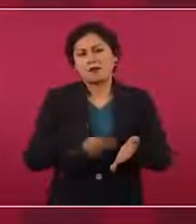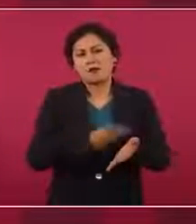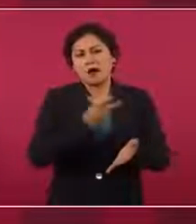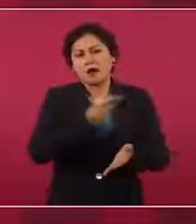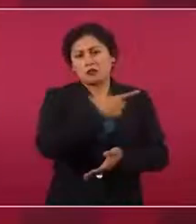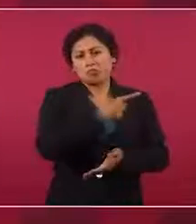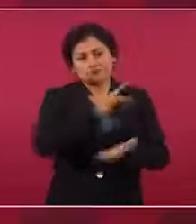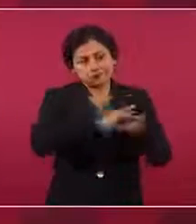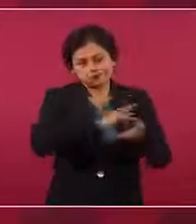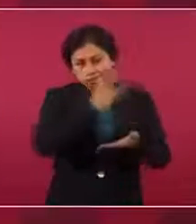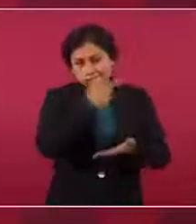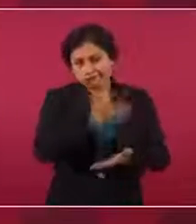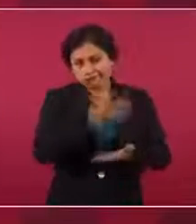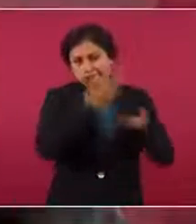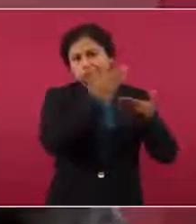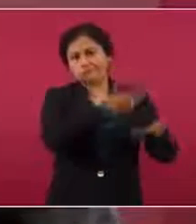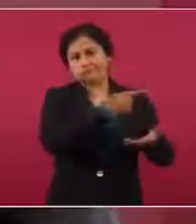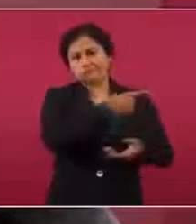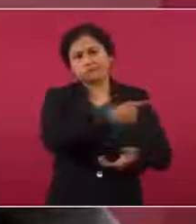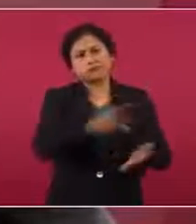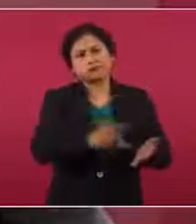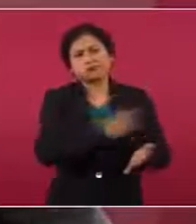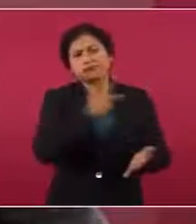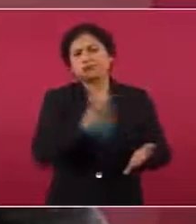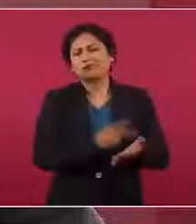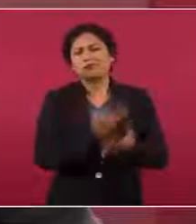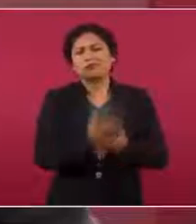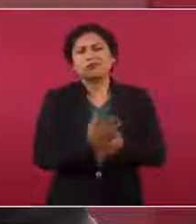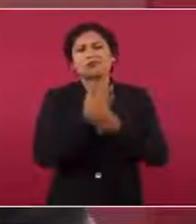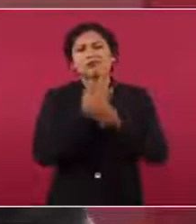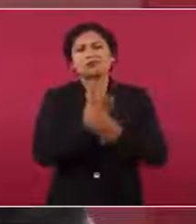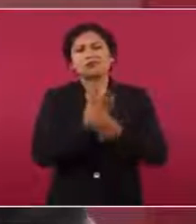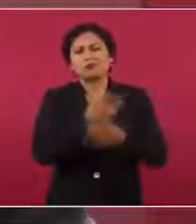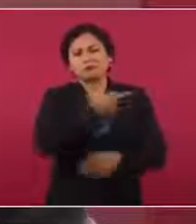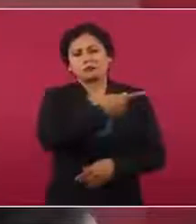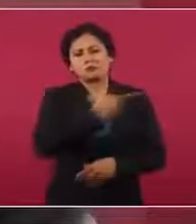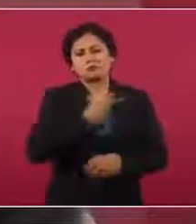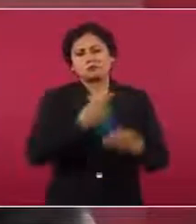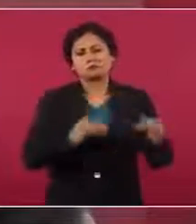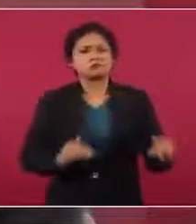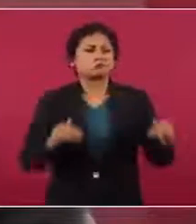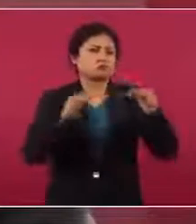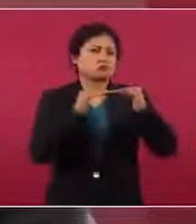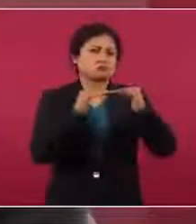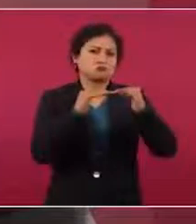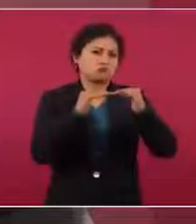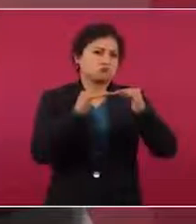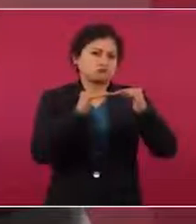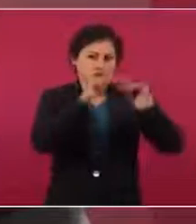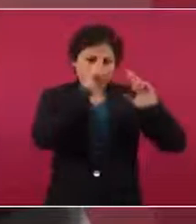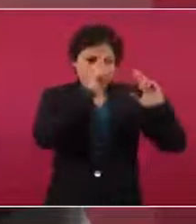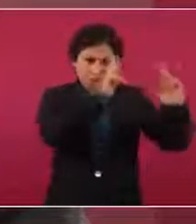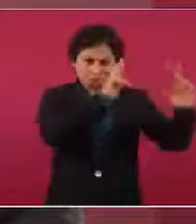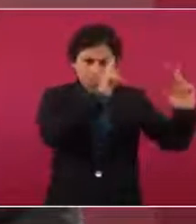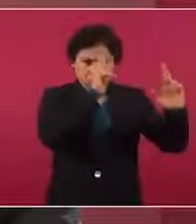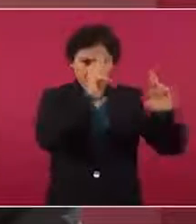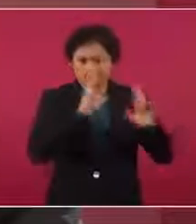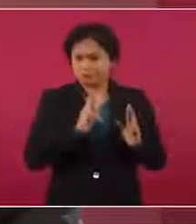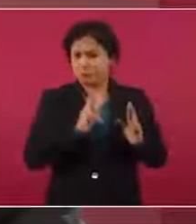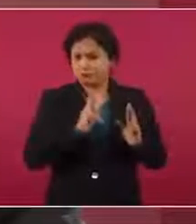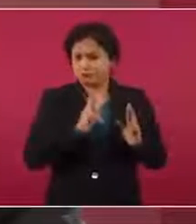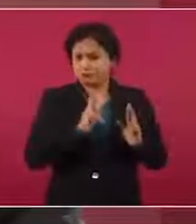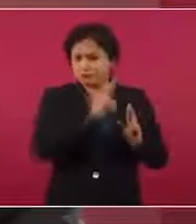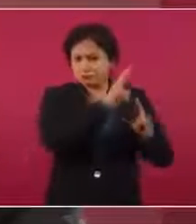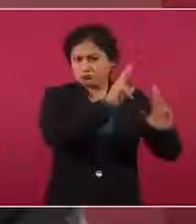agradecemos, que nuestra relación se da en un pie de igualdad, de respeto a